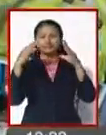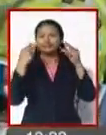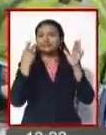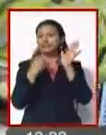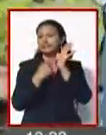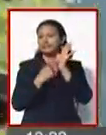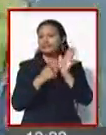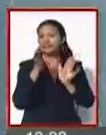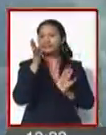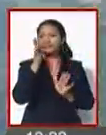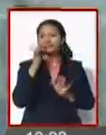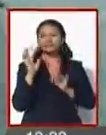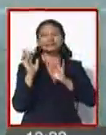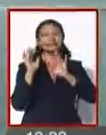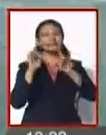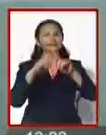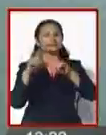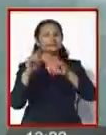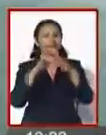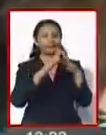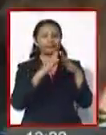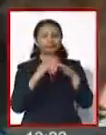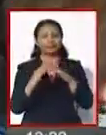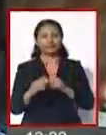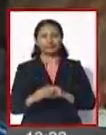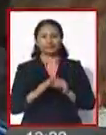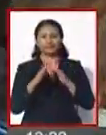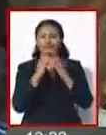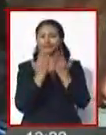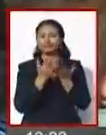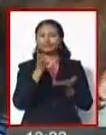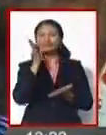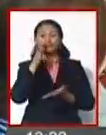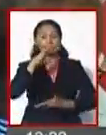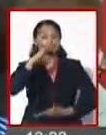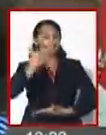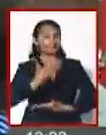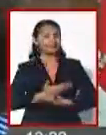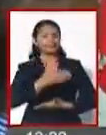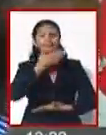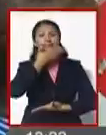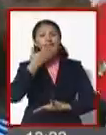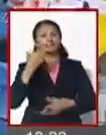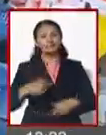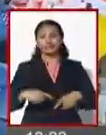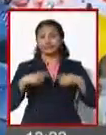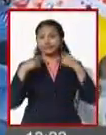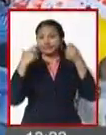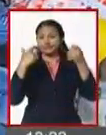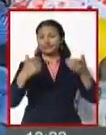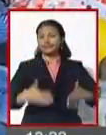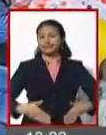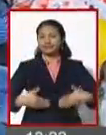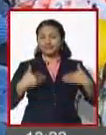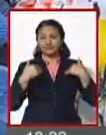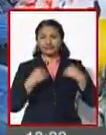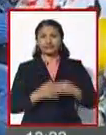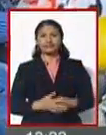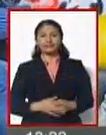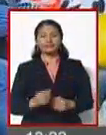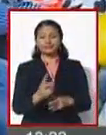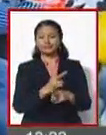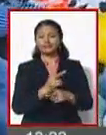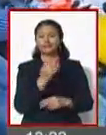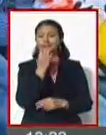a las mamás que asistieron a los agasajos en varios colegios y kinders. Para las madres, sus hijos son el mejor regalo que la vida les ha podido entregar a